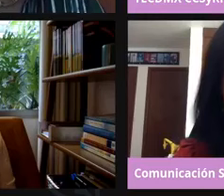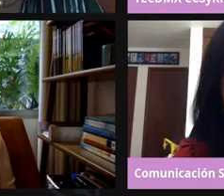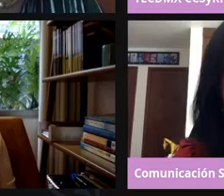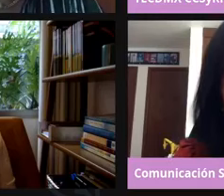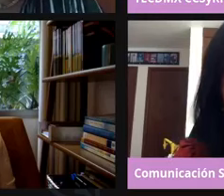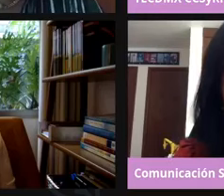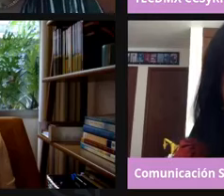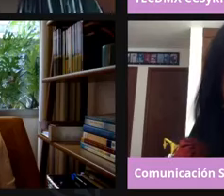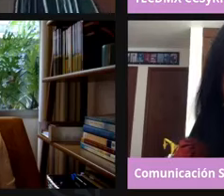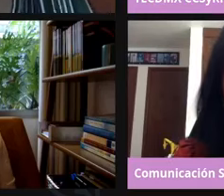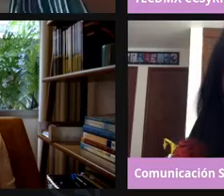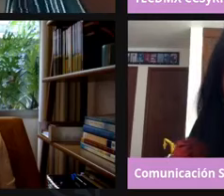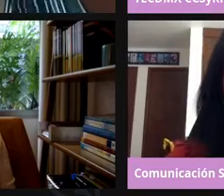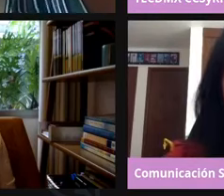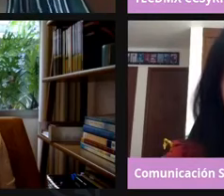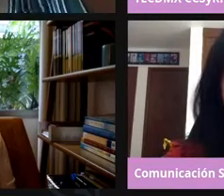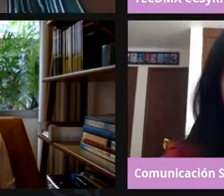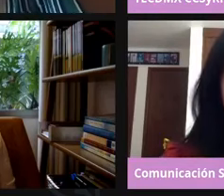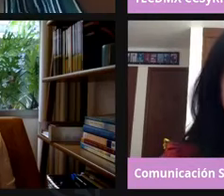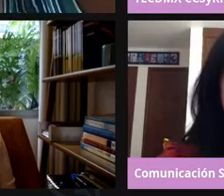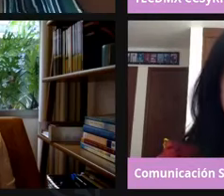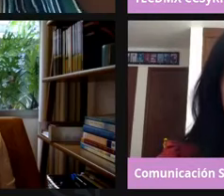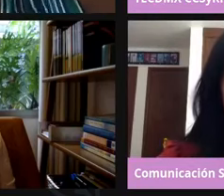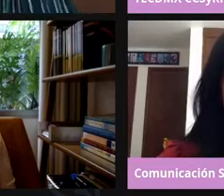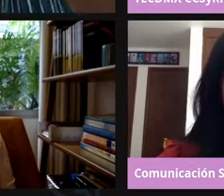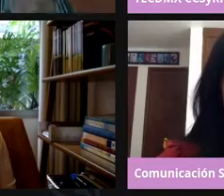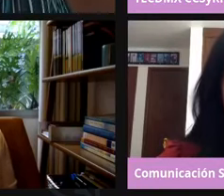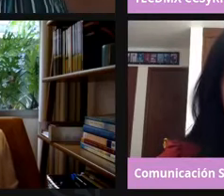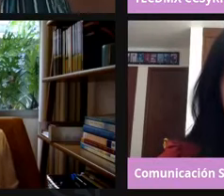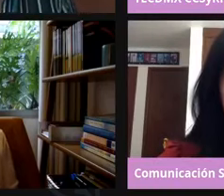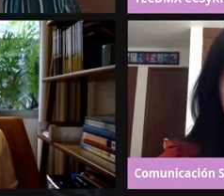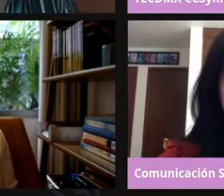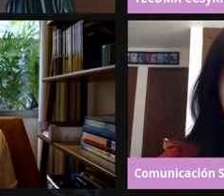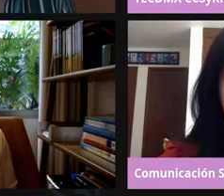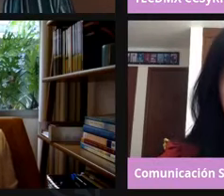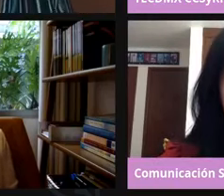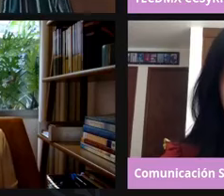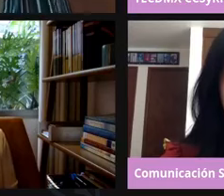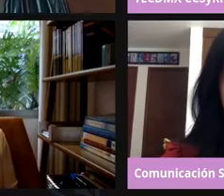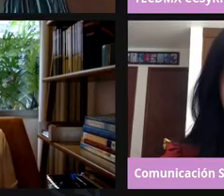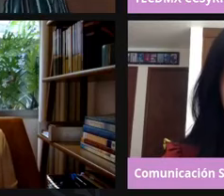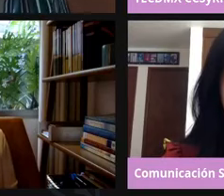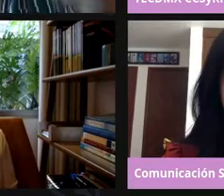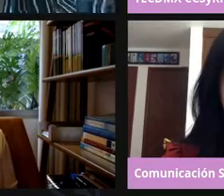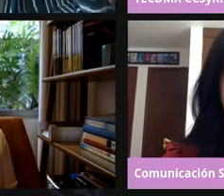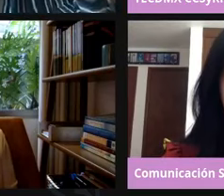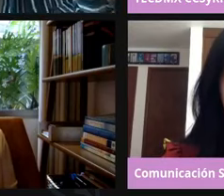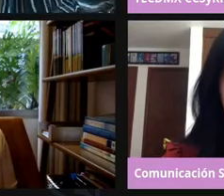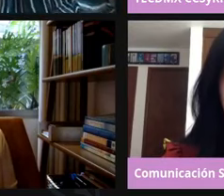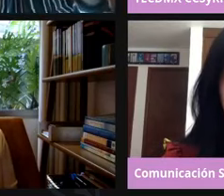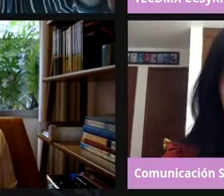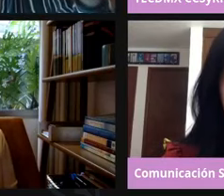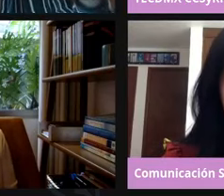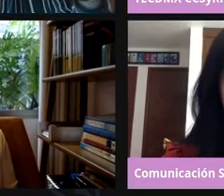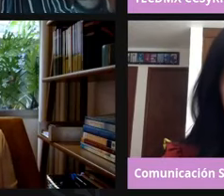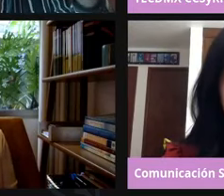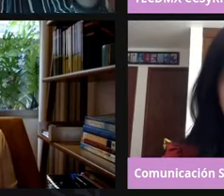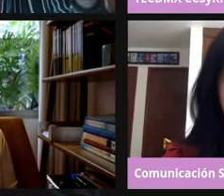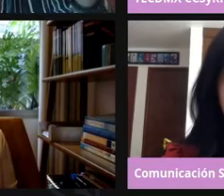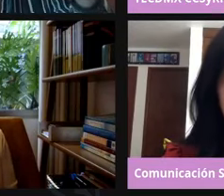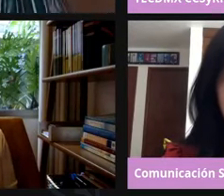compañero. Gracias, como siempre, infinitas por hacer posible cada transmisión, cada tarde. Gracias. Y los bajo para que